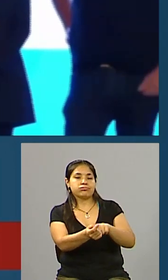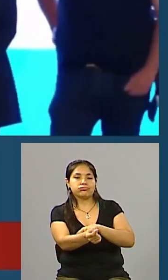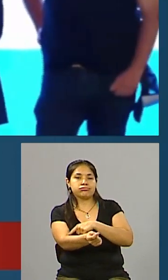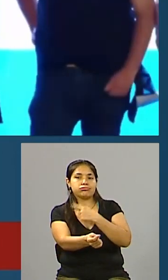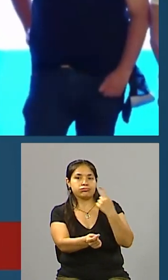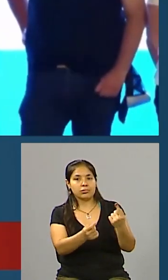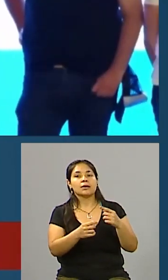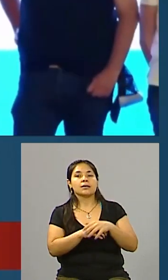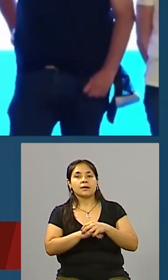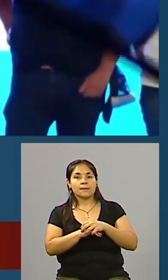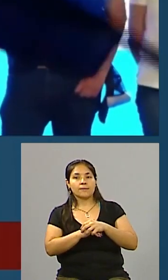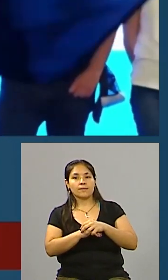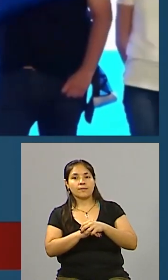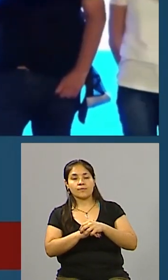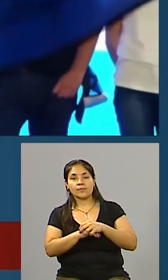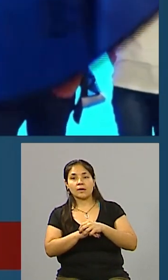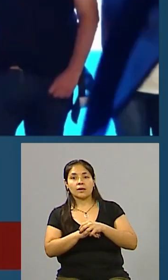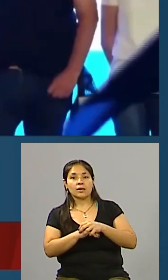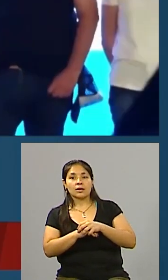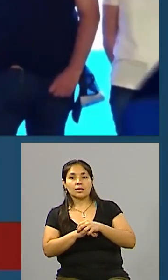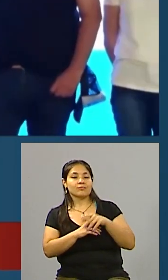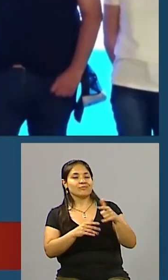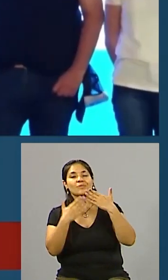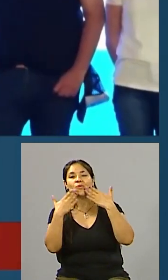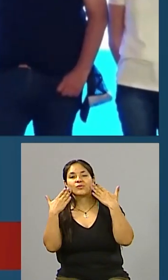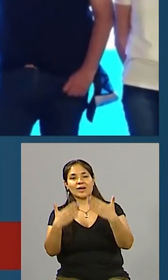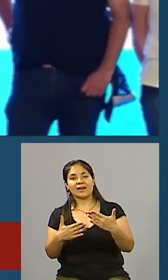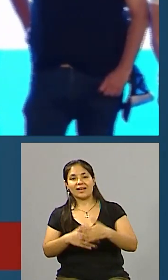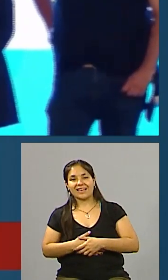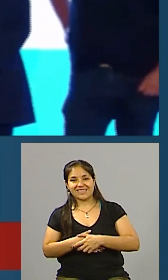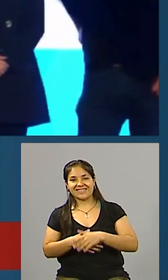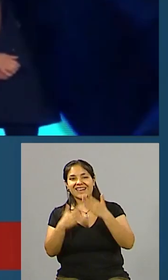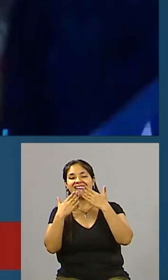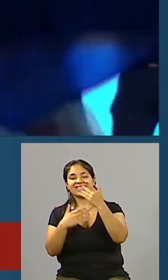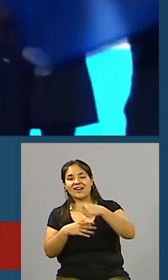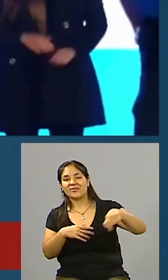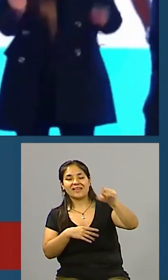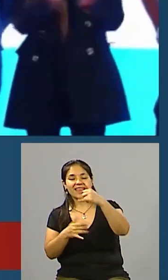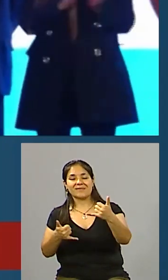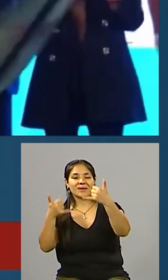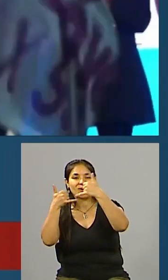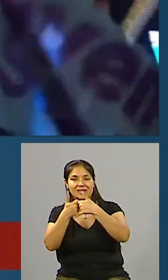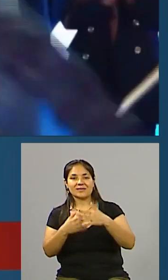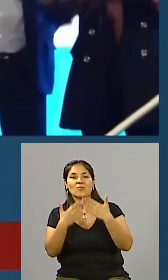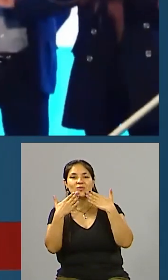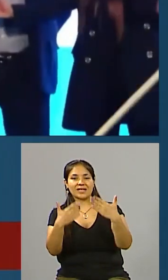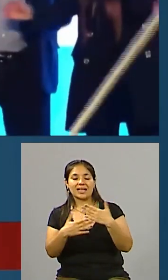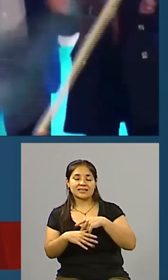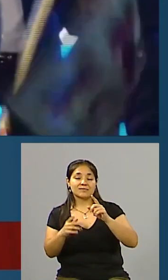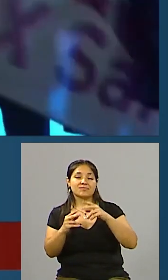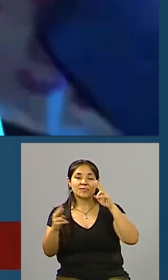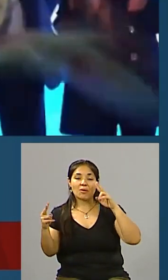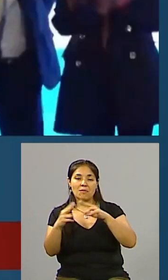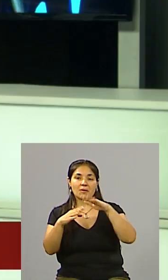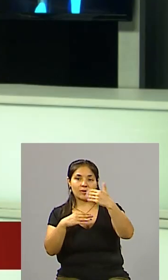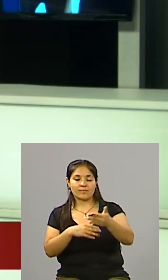rey muerto, rey puesto. Gastón, muchísimas gracias. Por favor, gracias a ustedes por la comunicación. Será hasta cualquier momento.